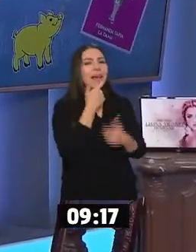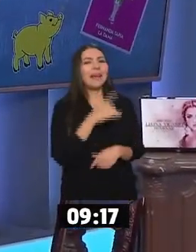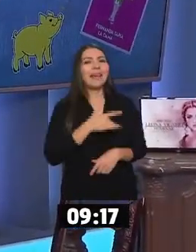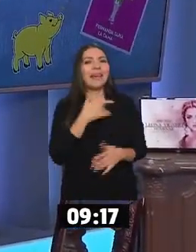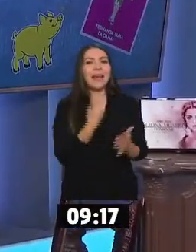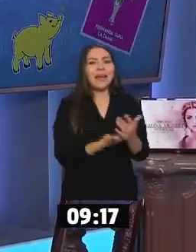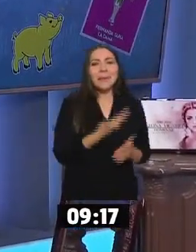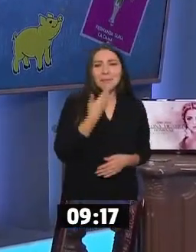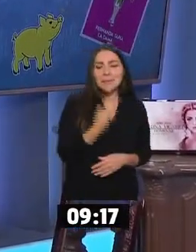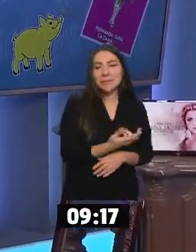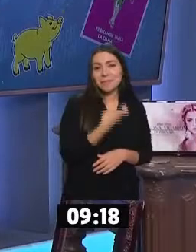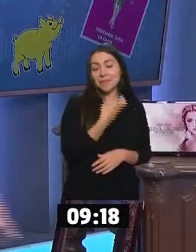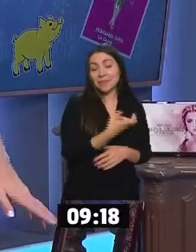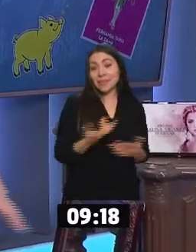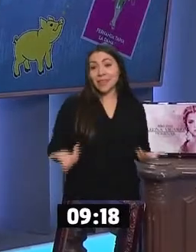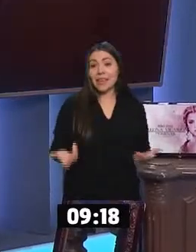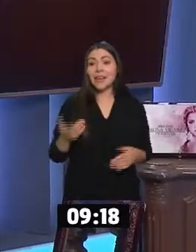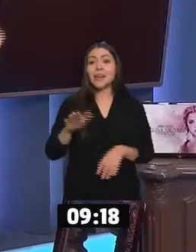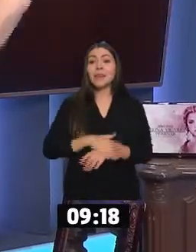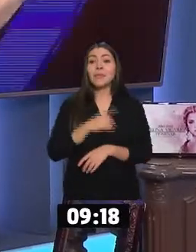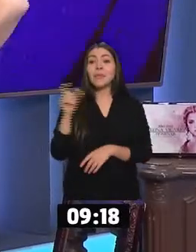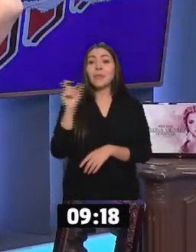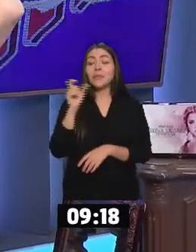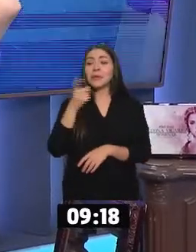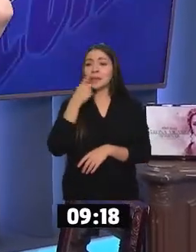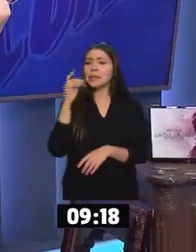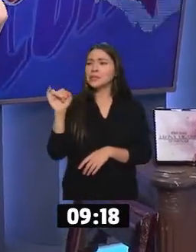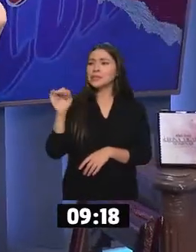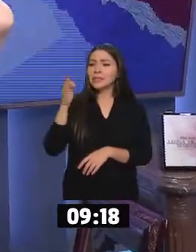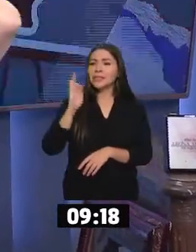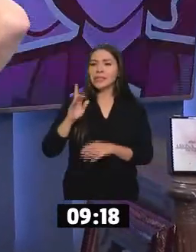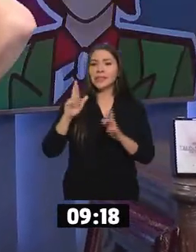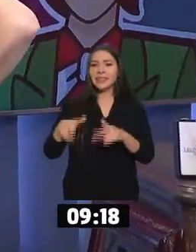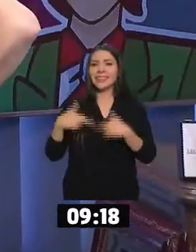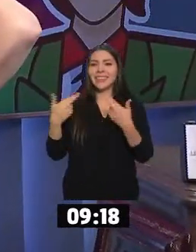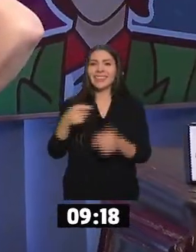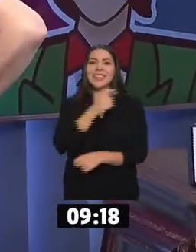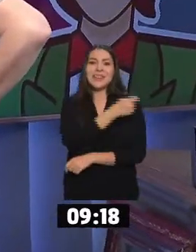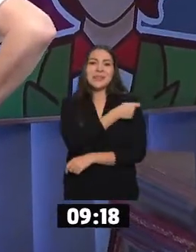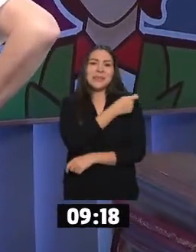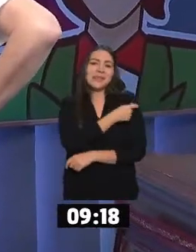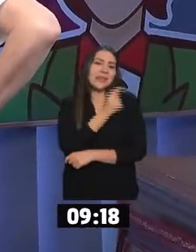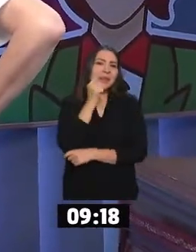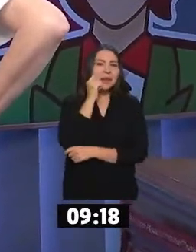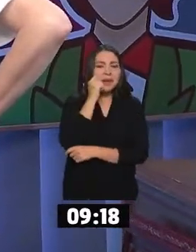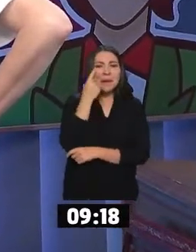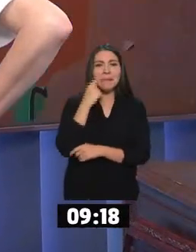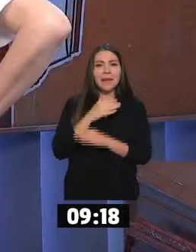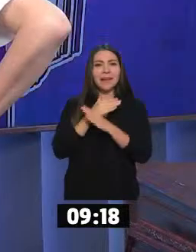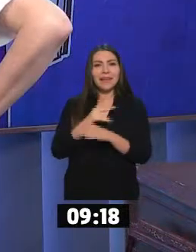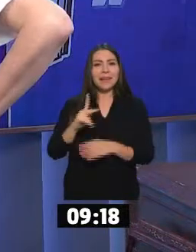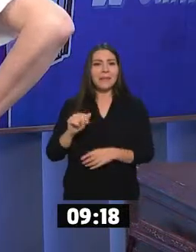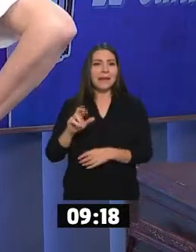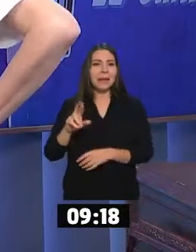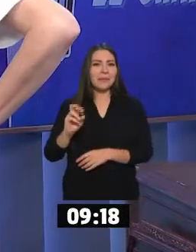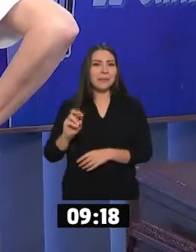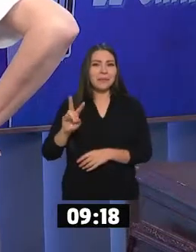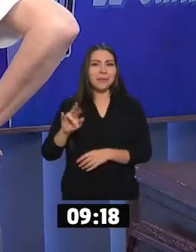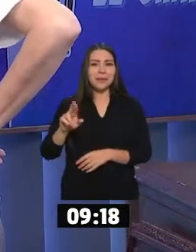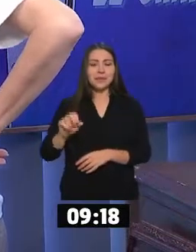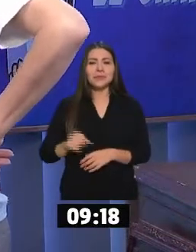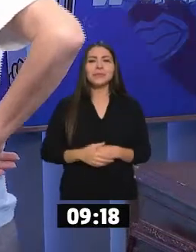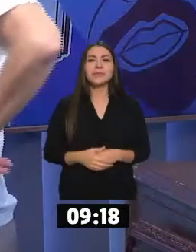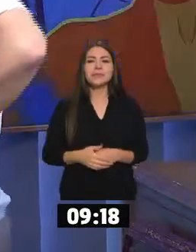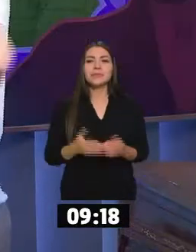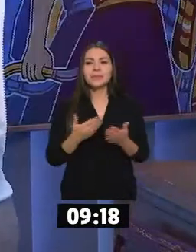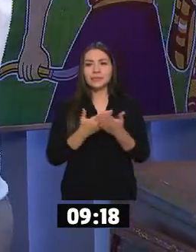te mando unas vacunas, aunque sea de parvovirus. De las Cancino. Ahora, hay cosas raras en el mundo. ¿Y por qué me volteé a Esta ver?